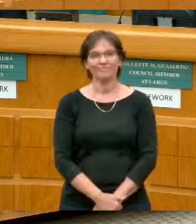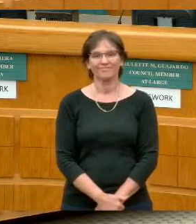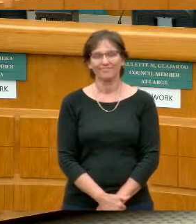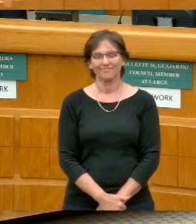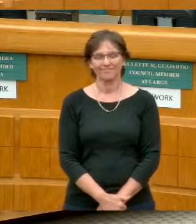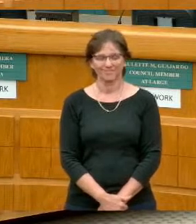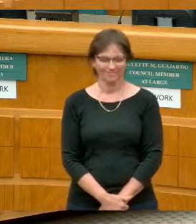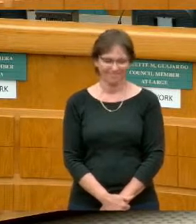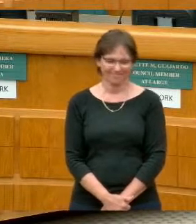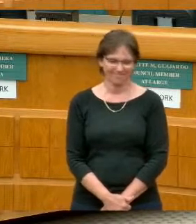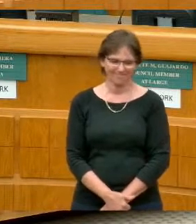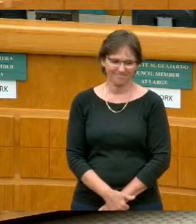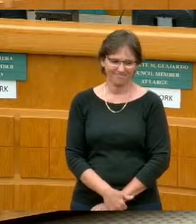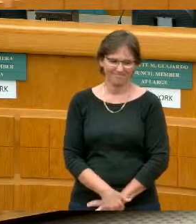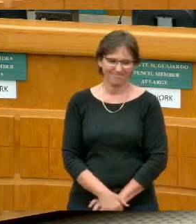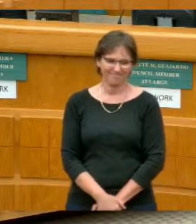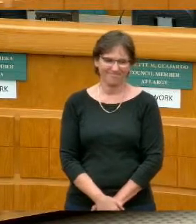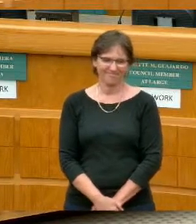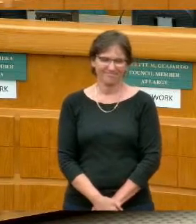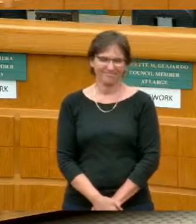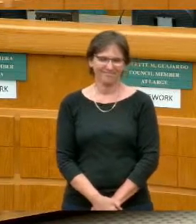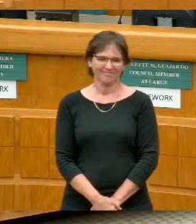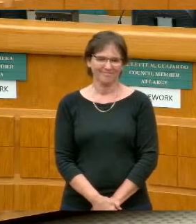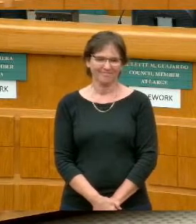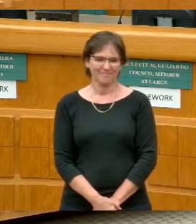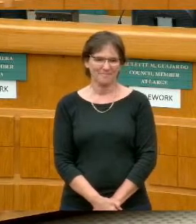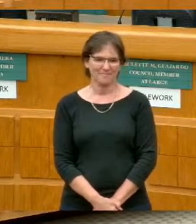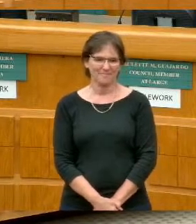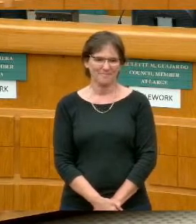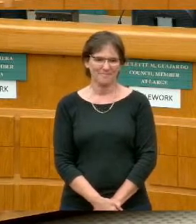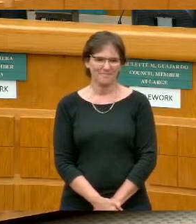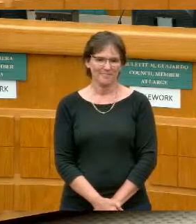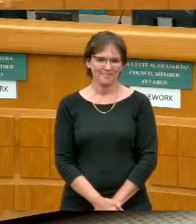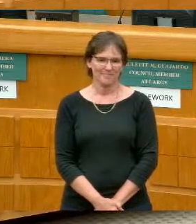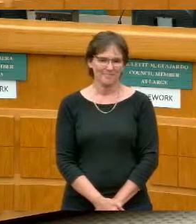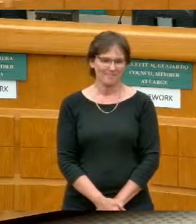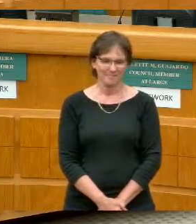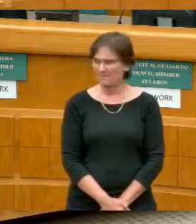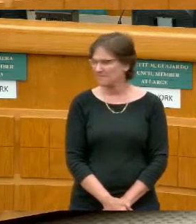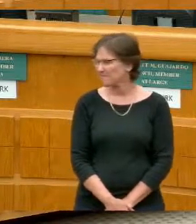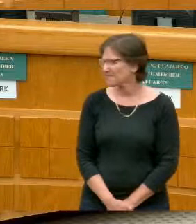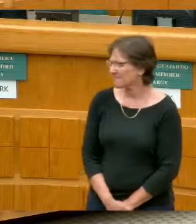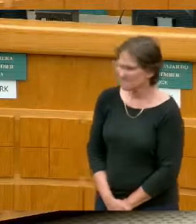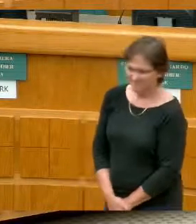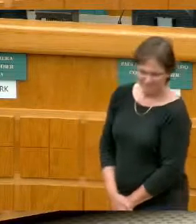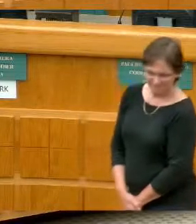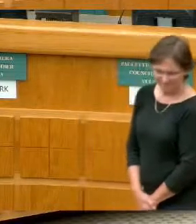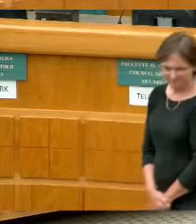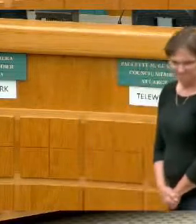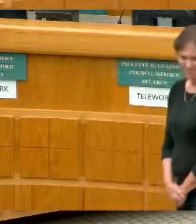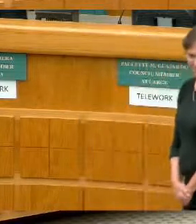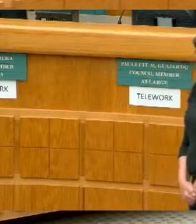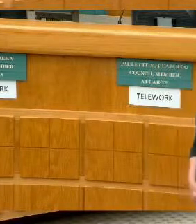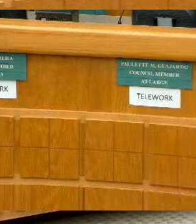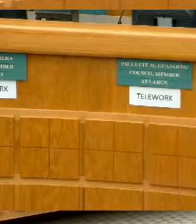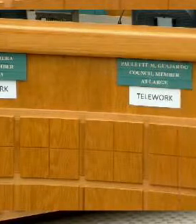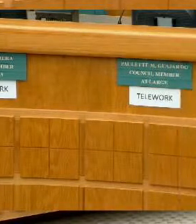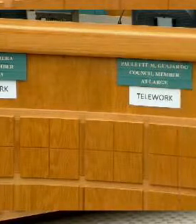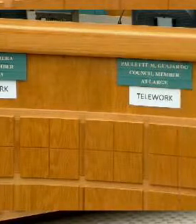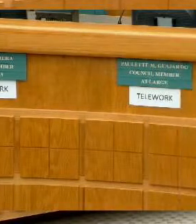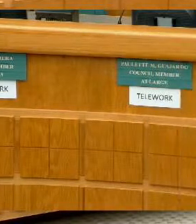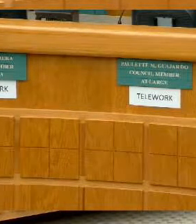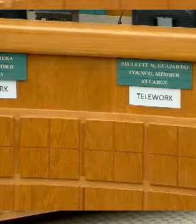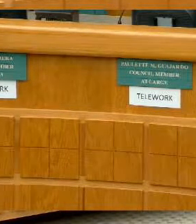semana, que a partir del viernes 25 de septiembre al lunes 28 de septiembre se enviarán más de 21,000 informes